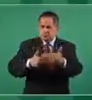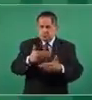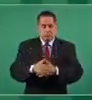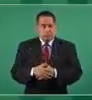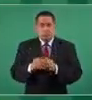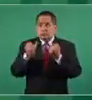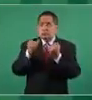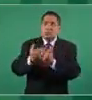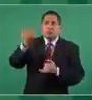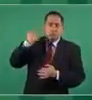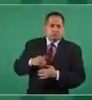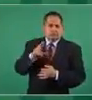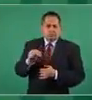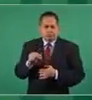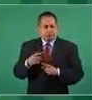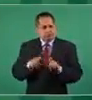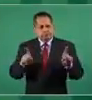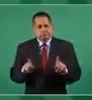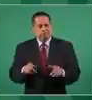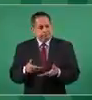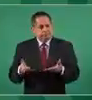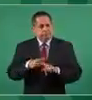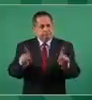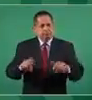mismo de antes.